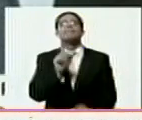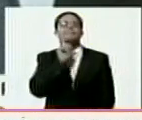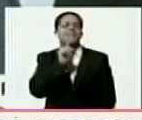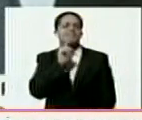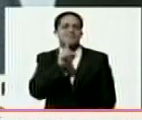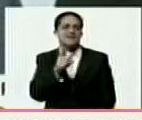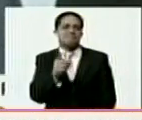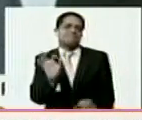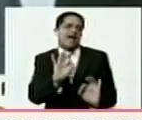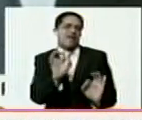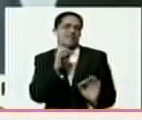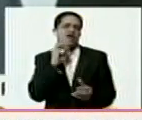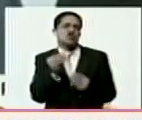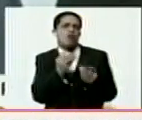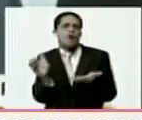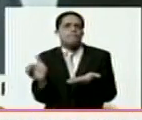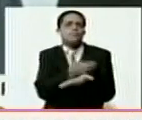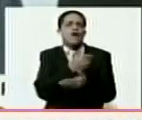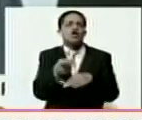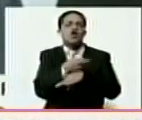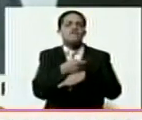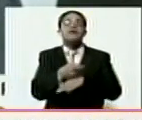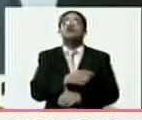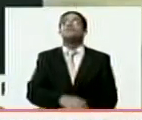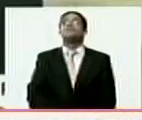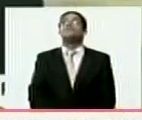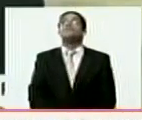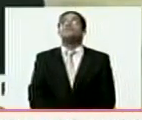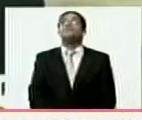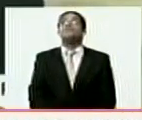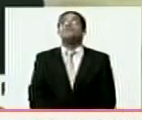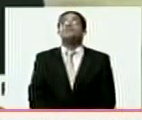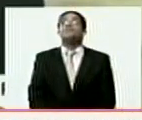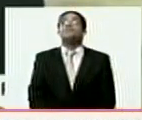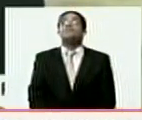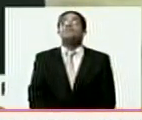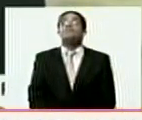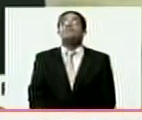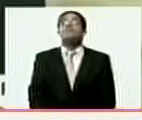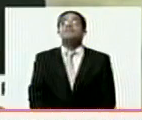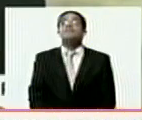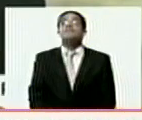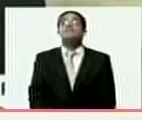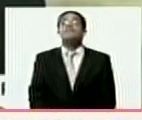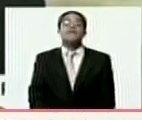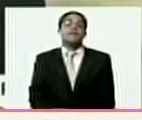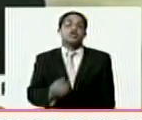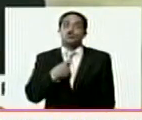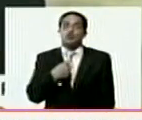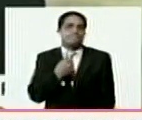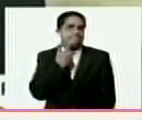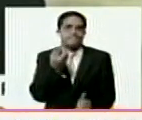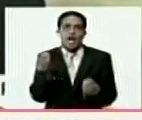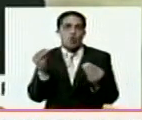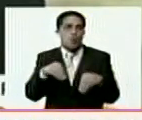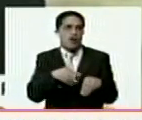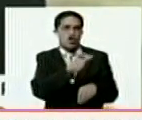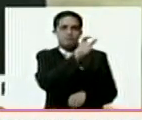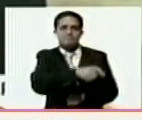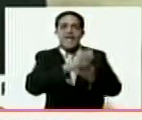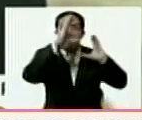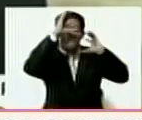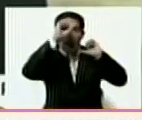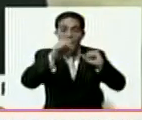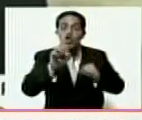salida de Nicolás Maduro. Desafortunadamente estoy obviamente en desacuerdo con el embajador Bolton en este